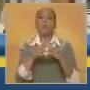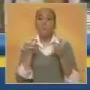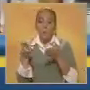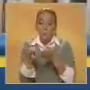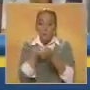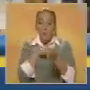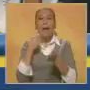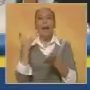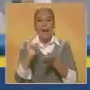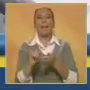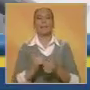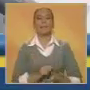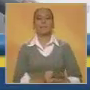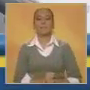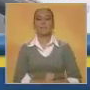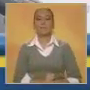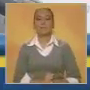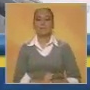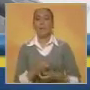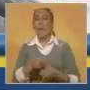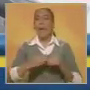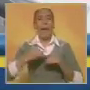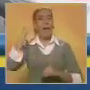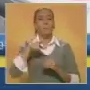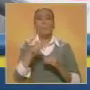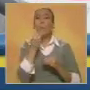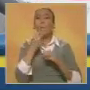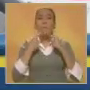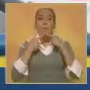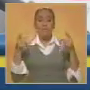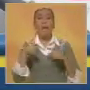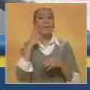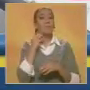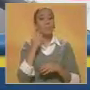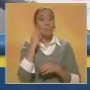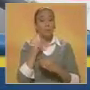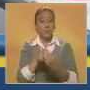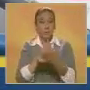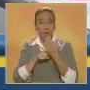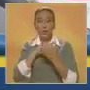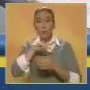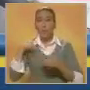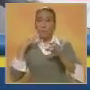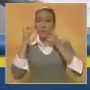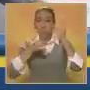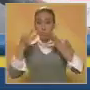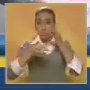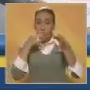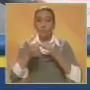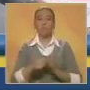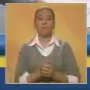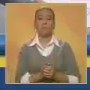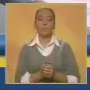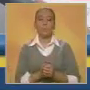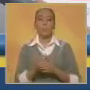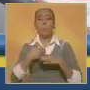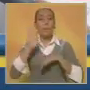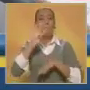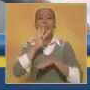tienen las tarjetas. Es altamente beneficiosa y ya la experiencia que le hemos comentado es que más